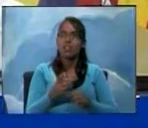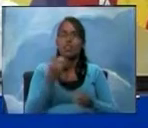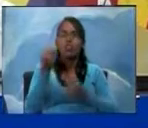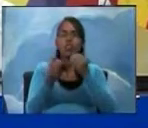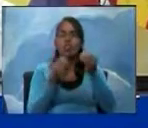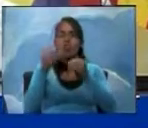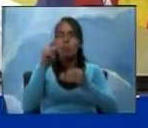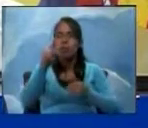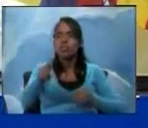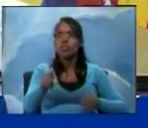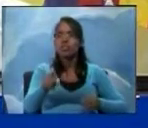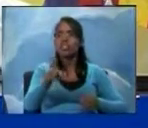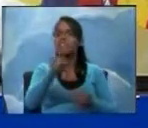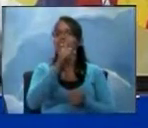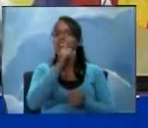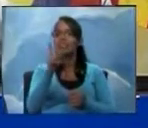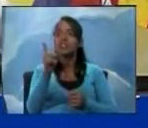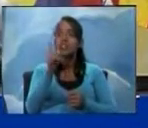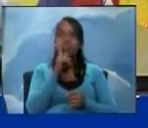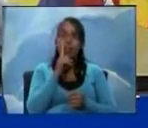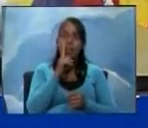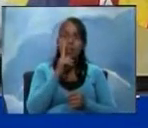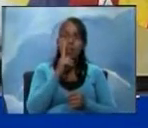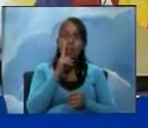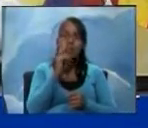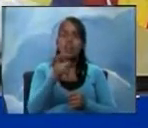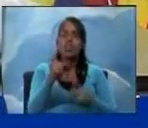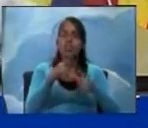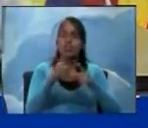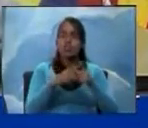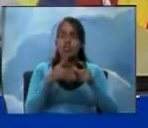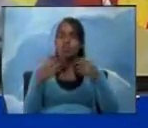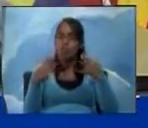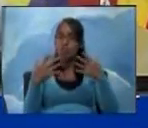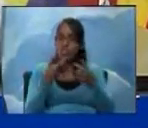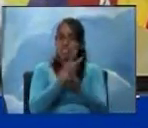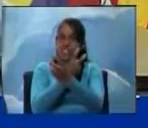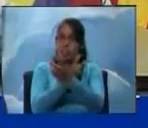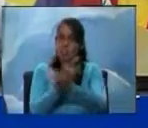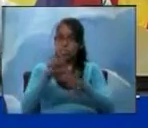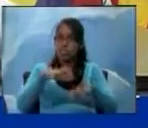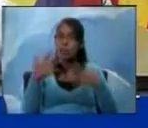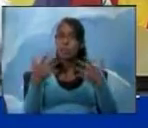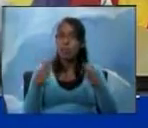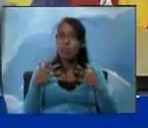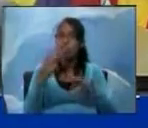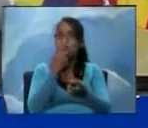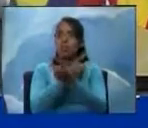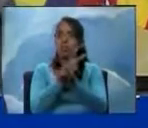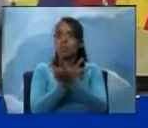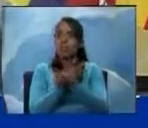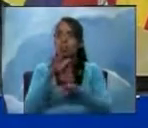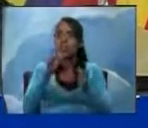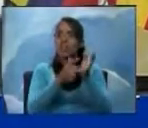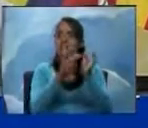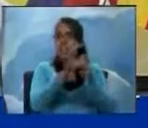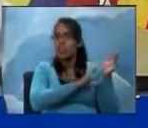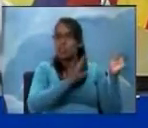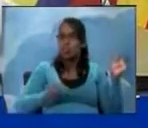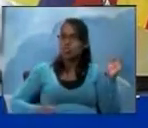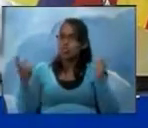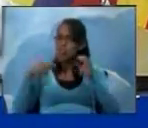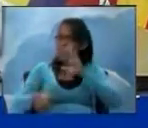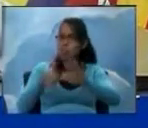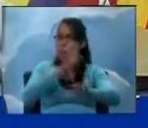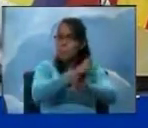te llamas? Y los demonios adentro estaban temblando. Ellos saben que Jesucristo tiene más